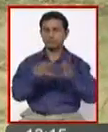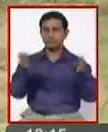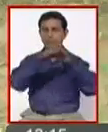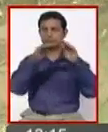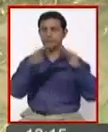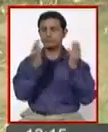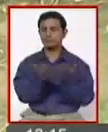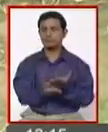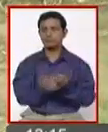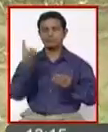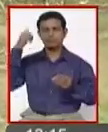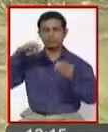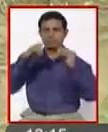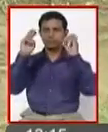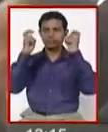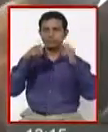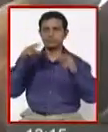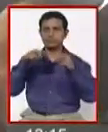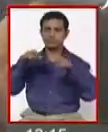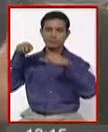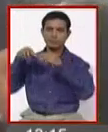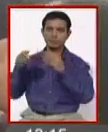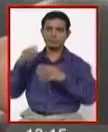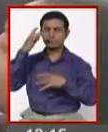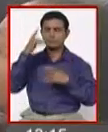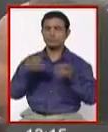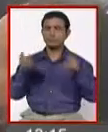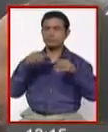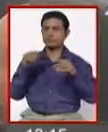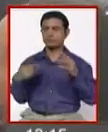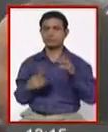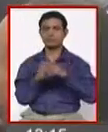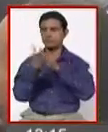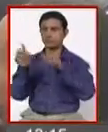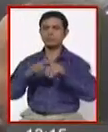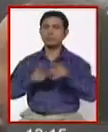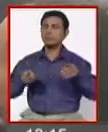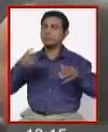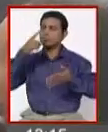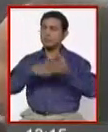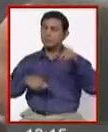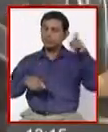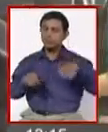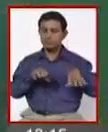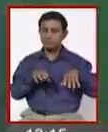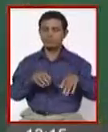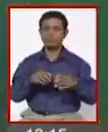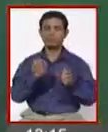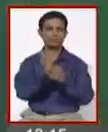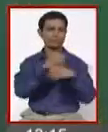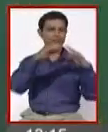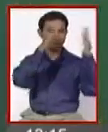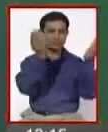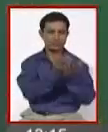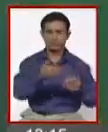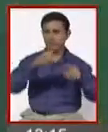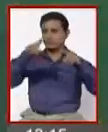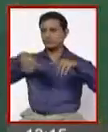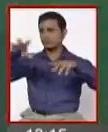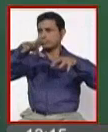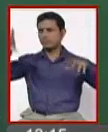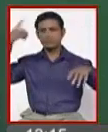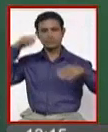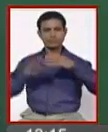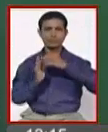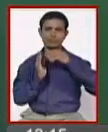colegios por el tema de la influenza cuando estamos en epidemia. Lo que se tiene que hacer funcionar, y los colegios y escuelas, para no